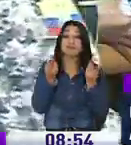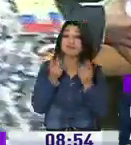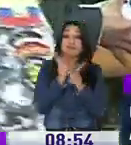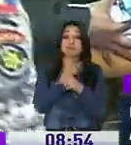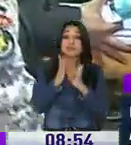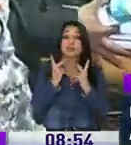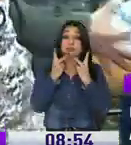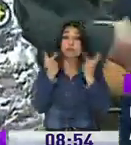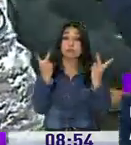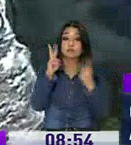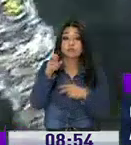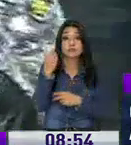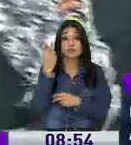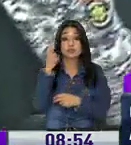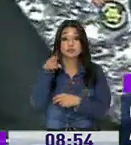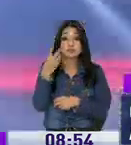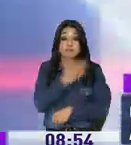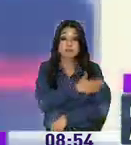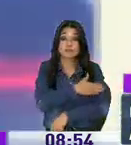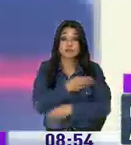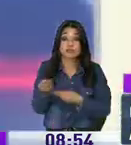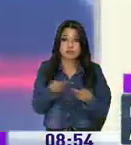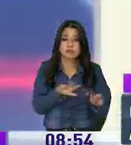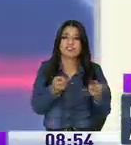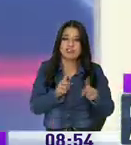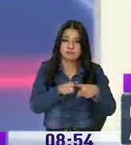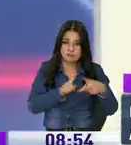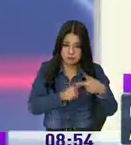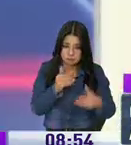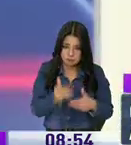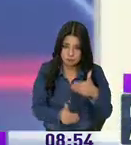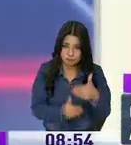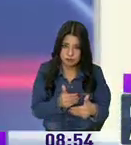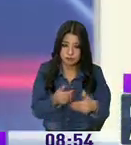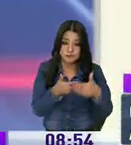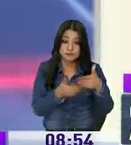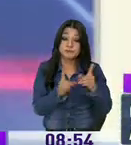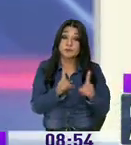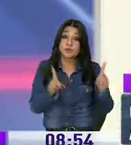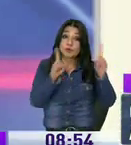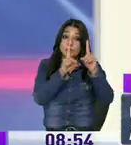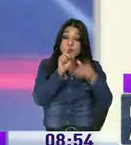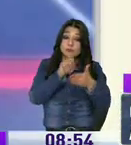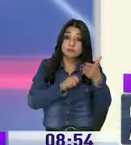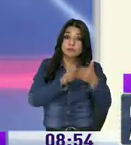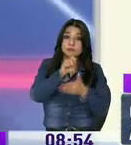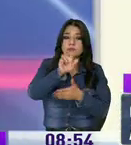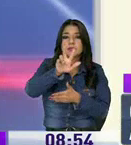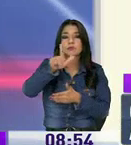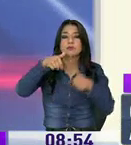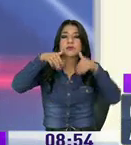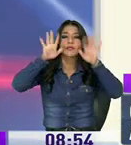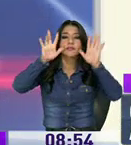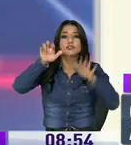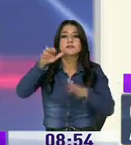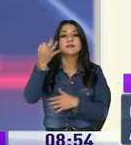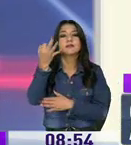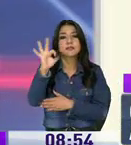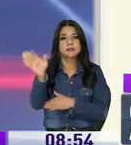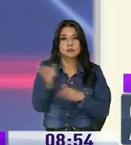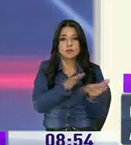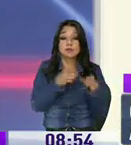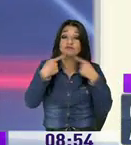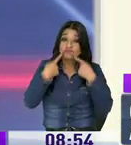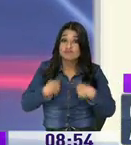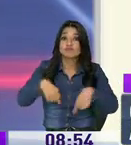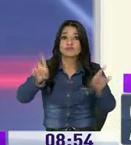Sobornos 2012-2016. El documento de la CIDH fue aprobado el 31 de diciembre de 2019